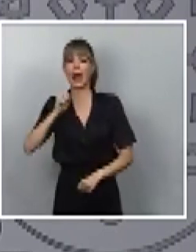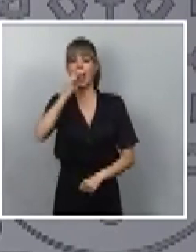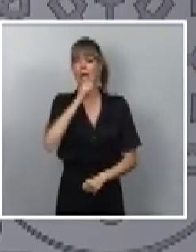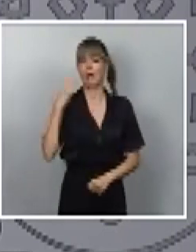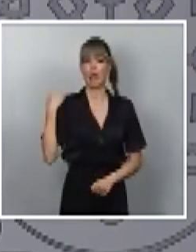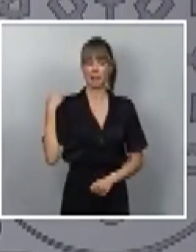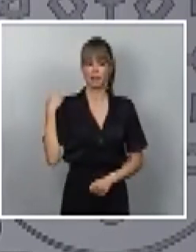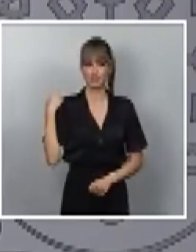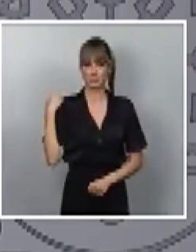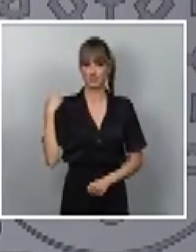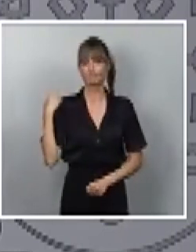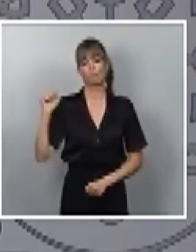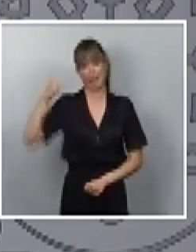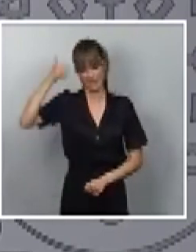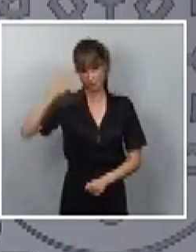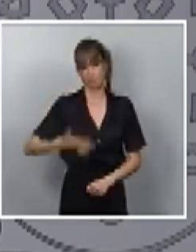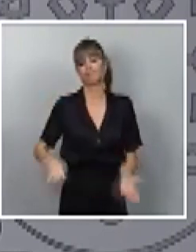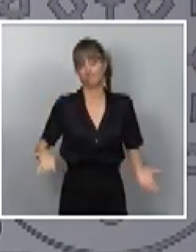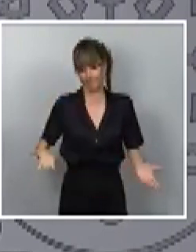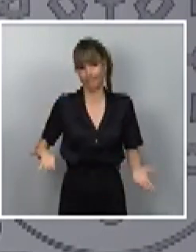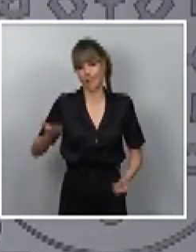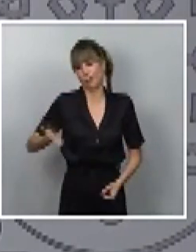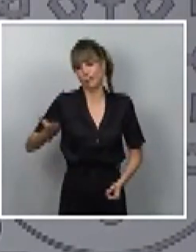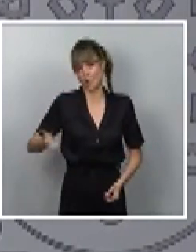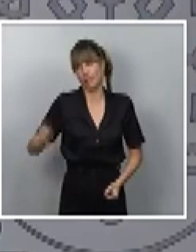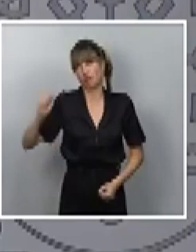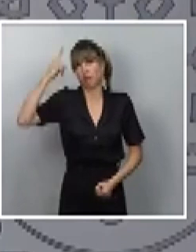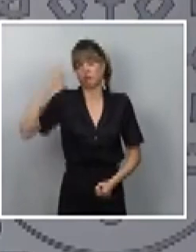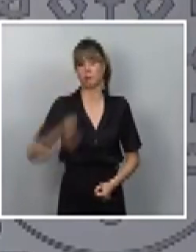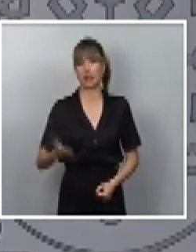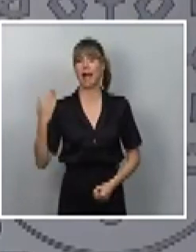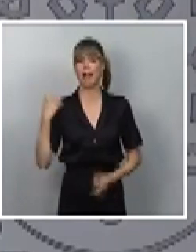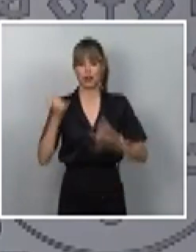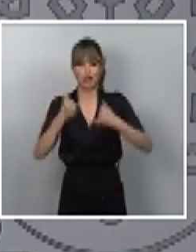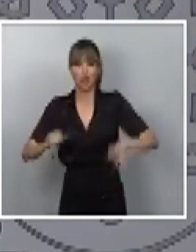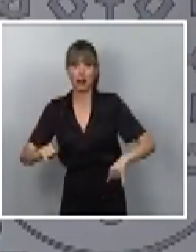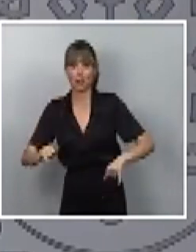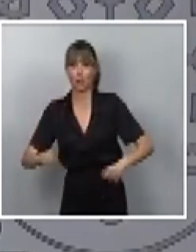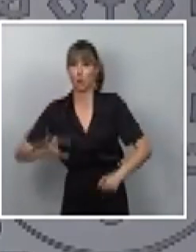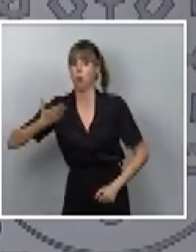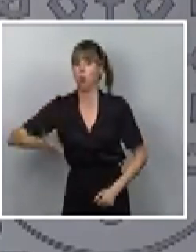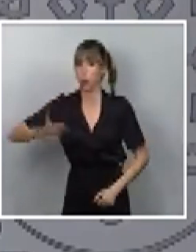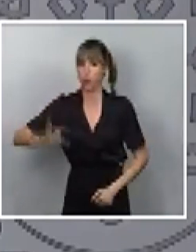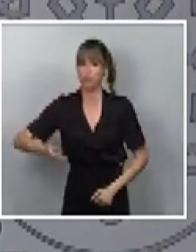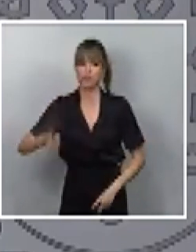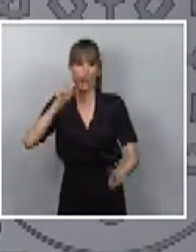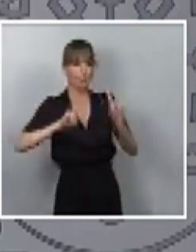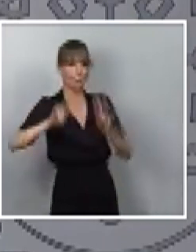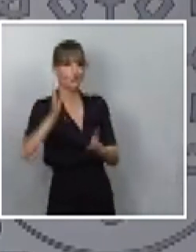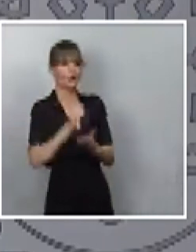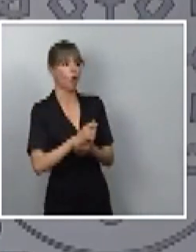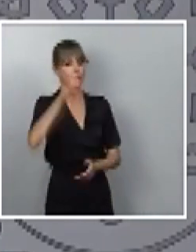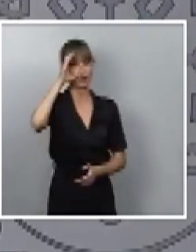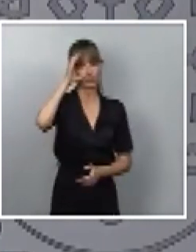se produjeron más si cabe ayer hubo una gran celebración como todos ustedes pudieron Ver y